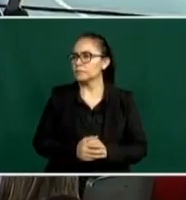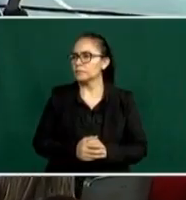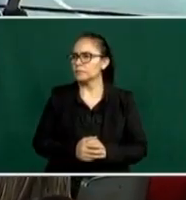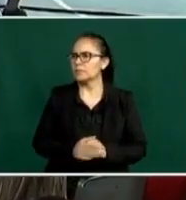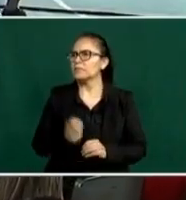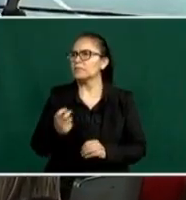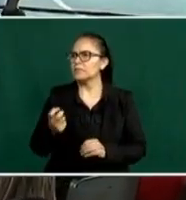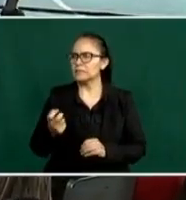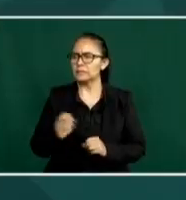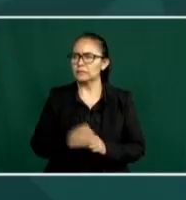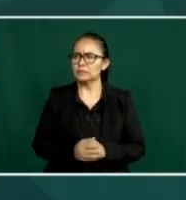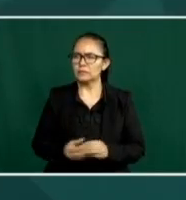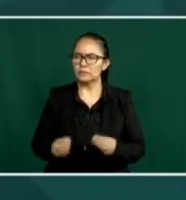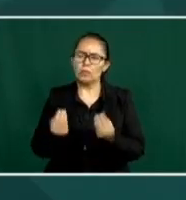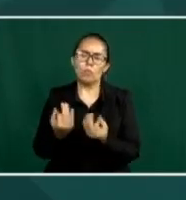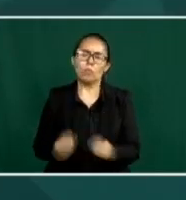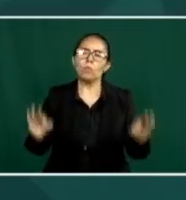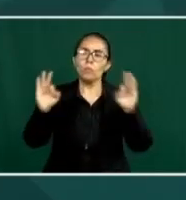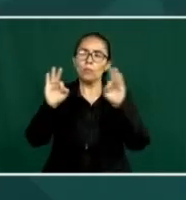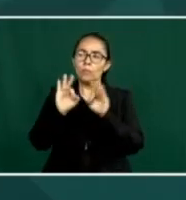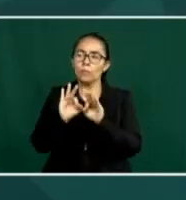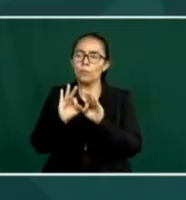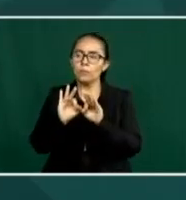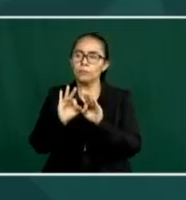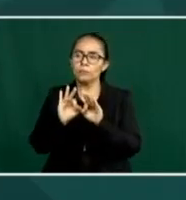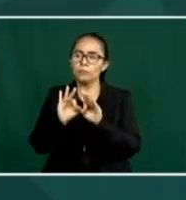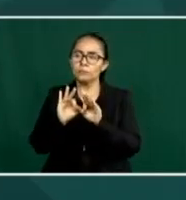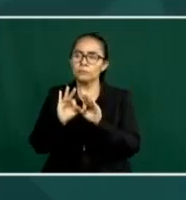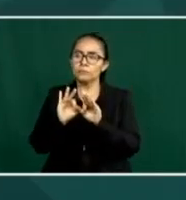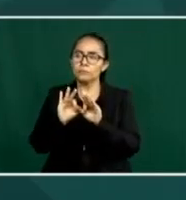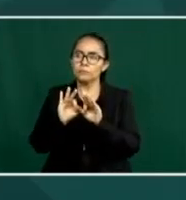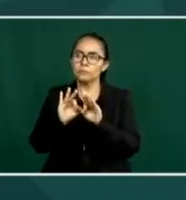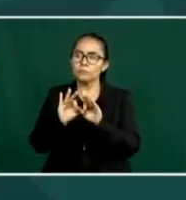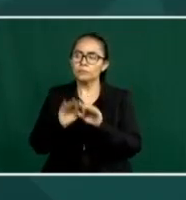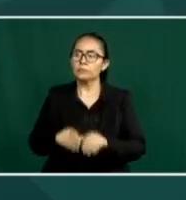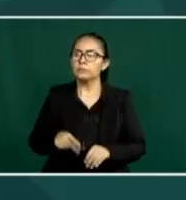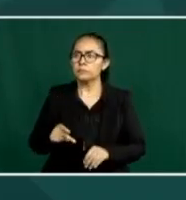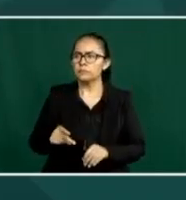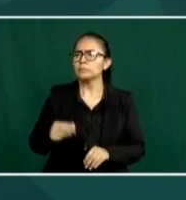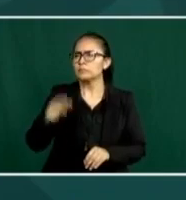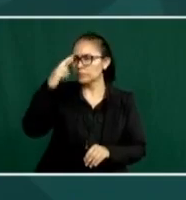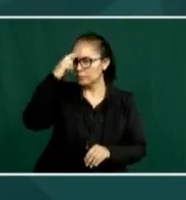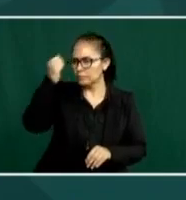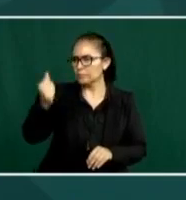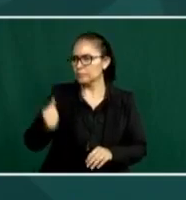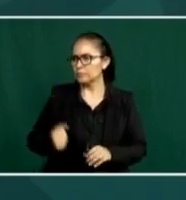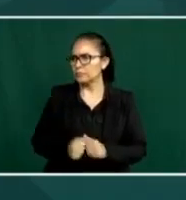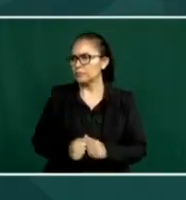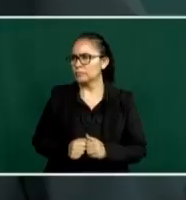y que es mucho, muy importante que no haya inflación,